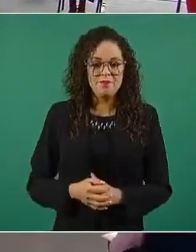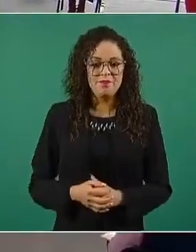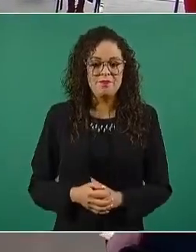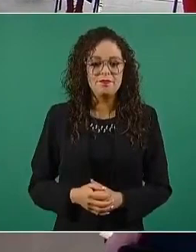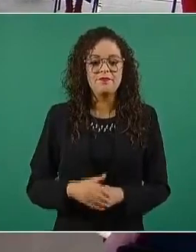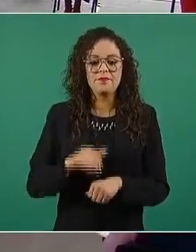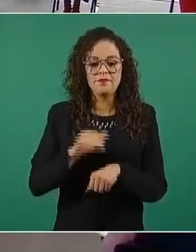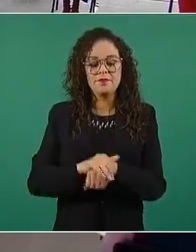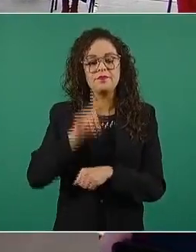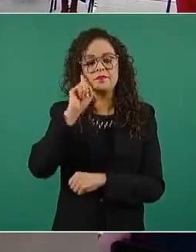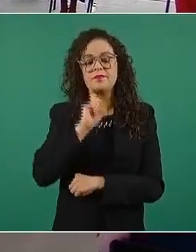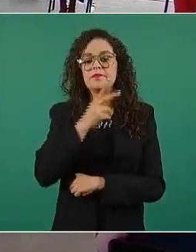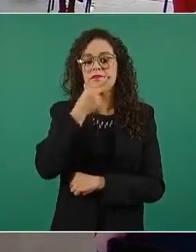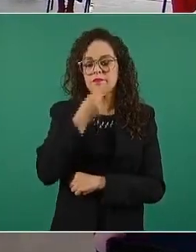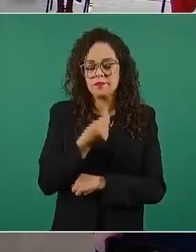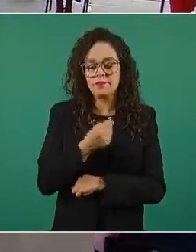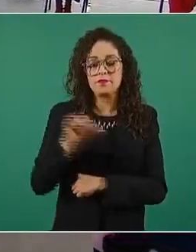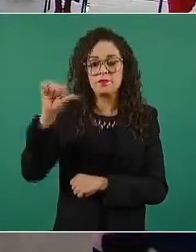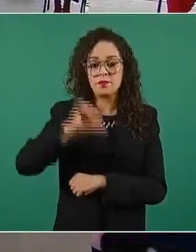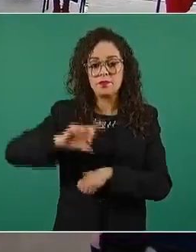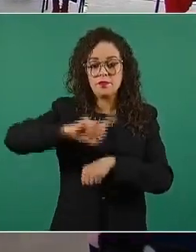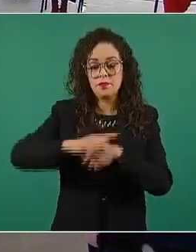hoy 13 de agosto,